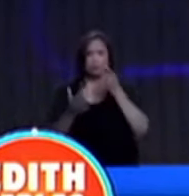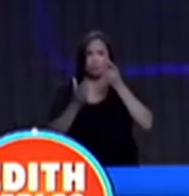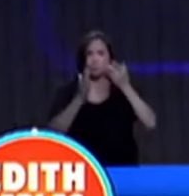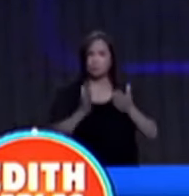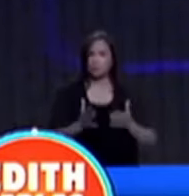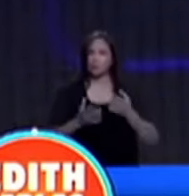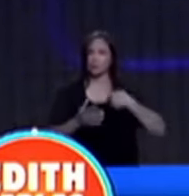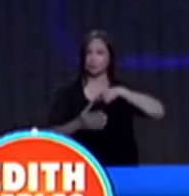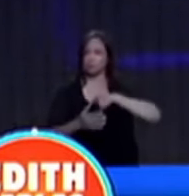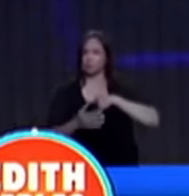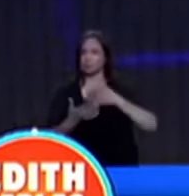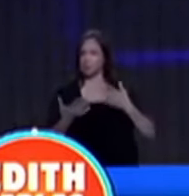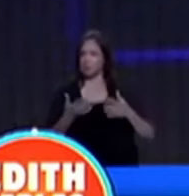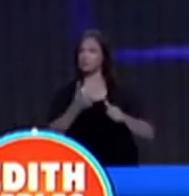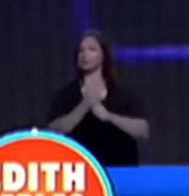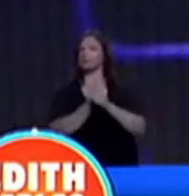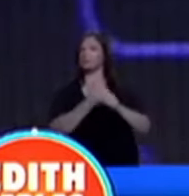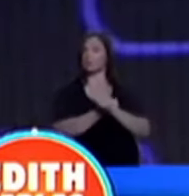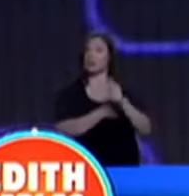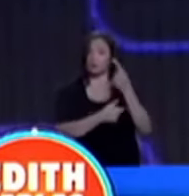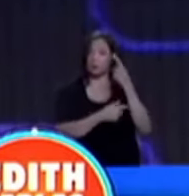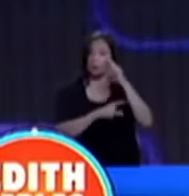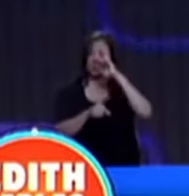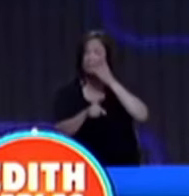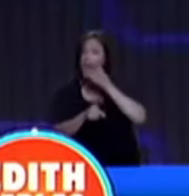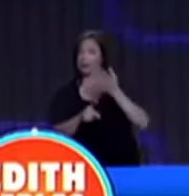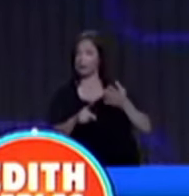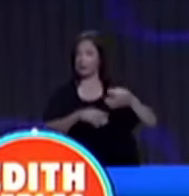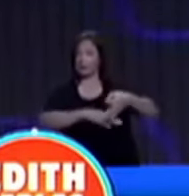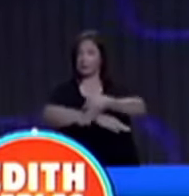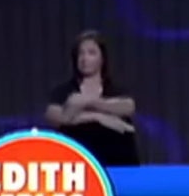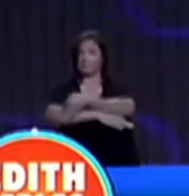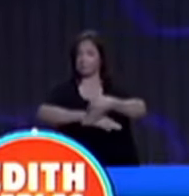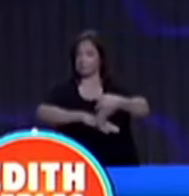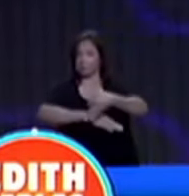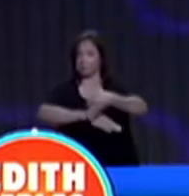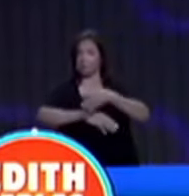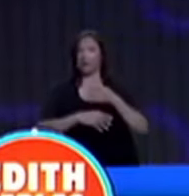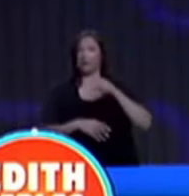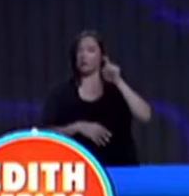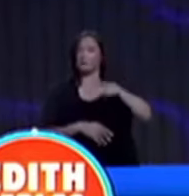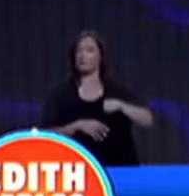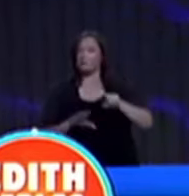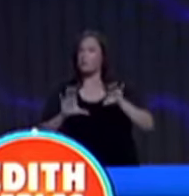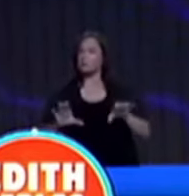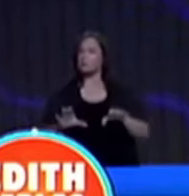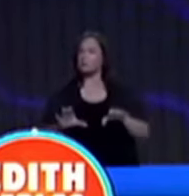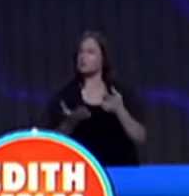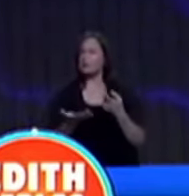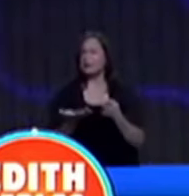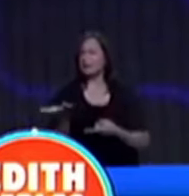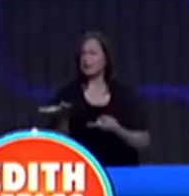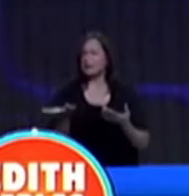el caso dominicano, ya que nos pone en riesgo como país fronterizo. Lo que debemos hacer no es aplicar